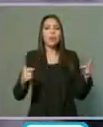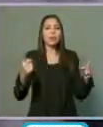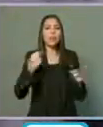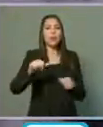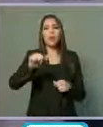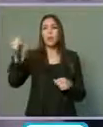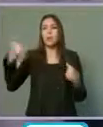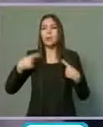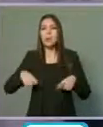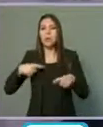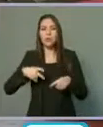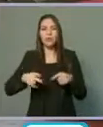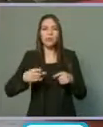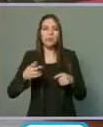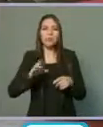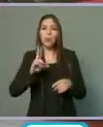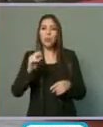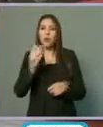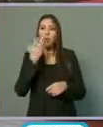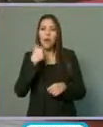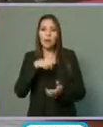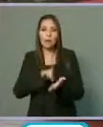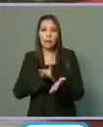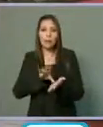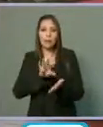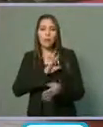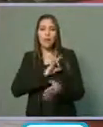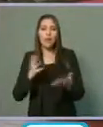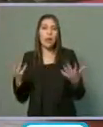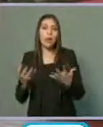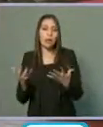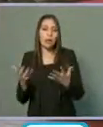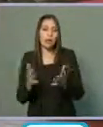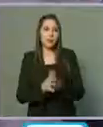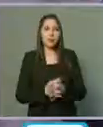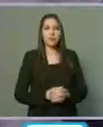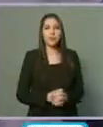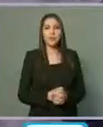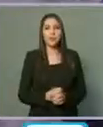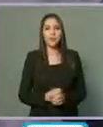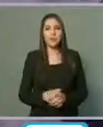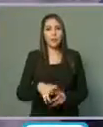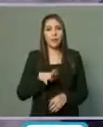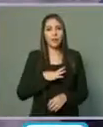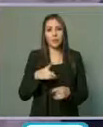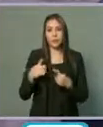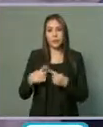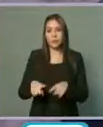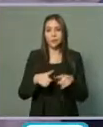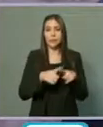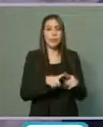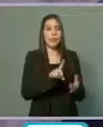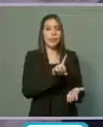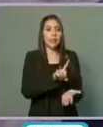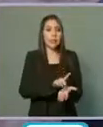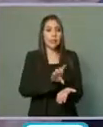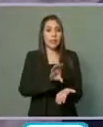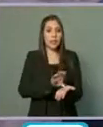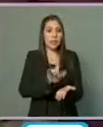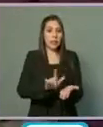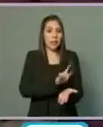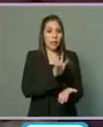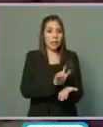discapacidad pudieran ejercer o pudieran representar. Ok. Hay que hacer una distinción entre la discapacidad legal y